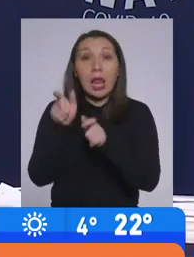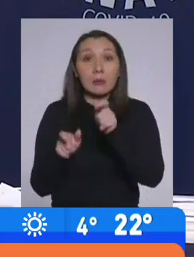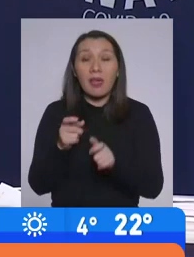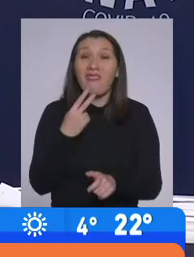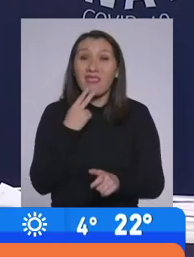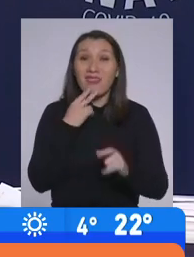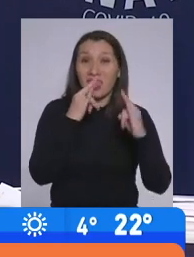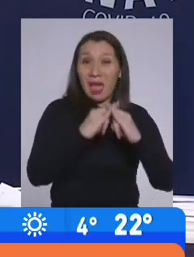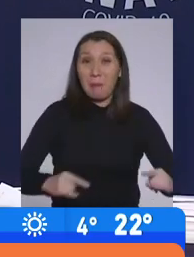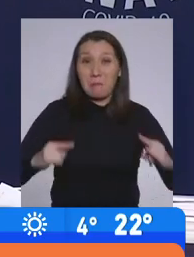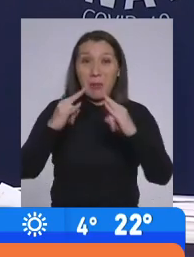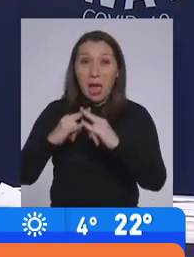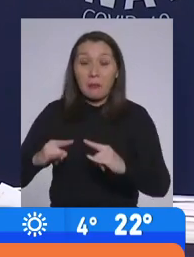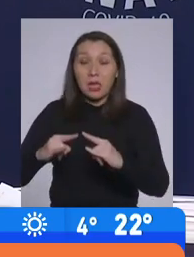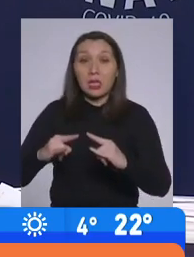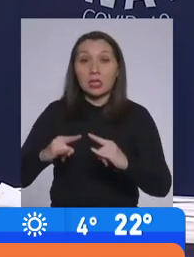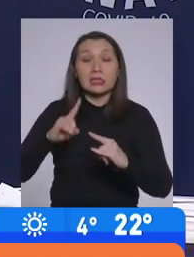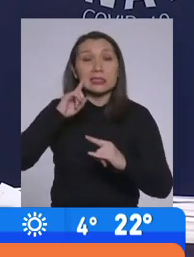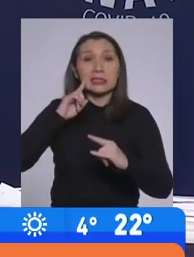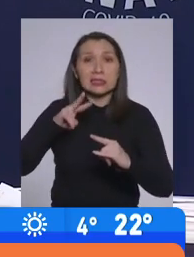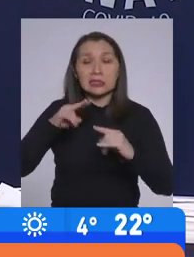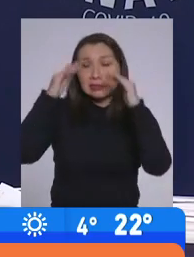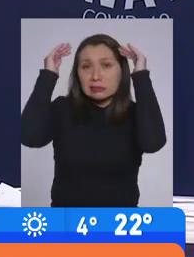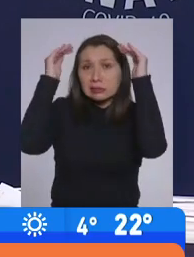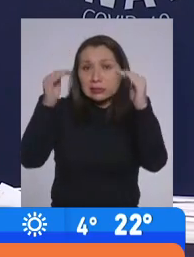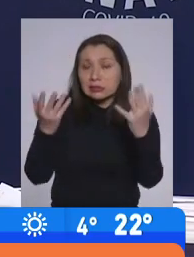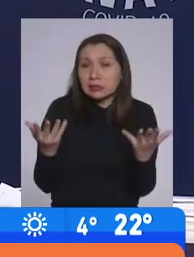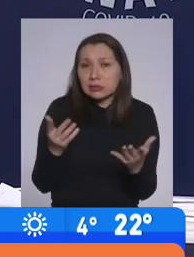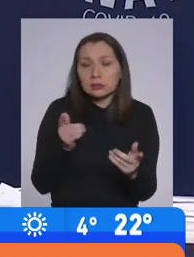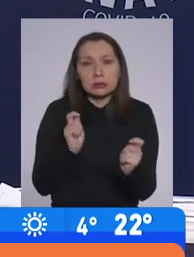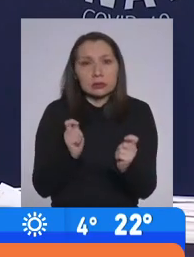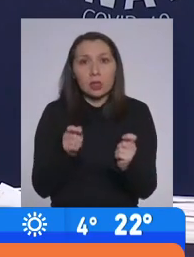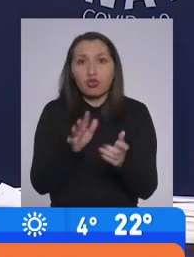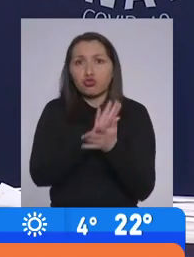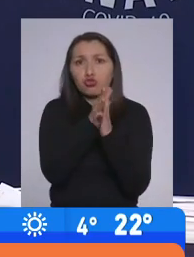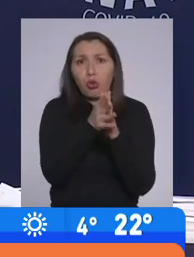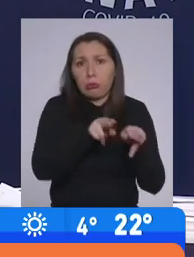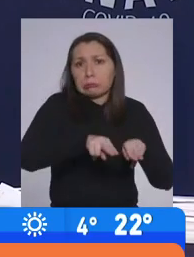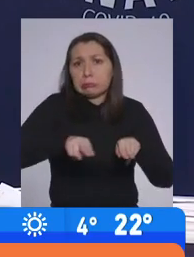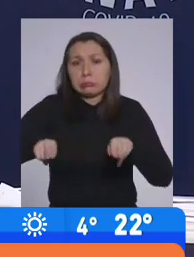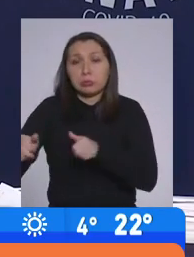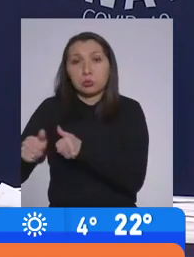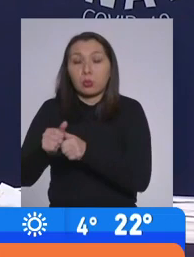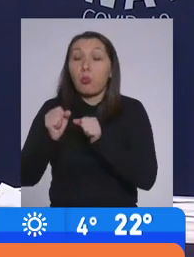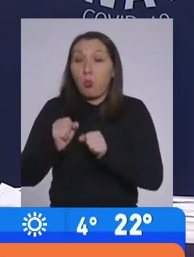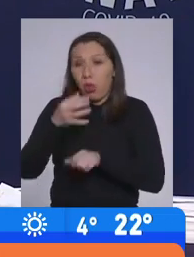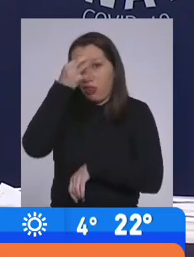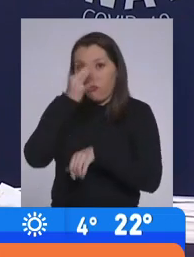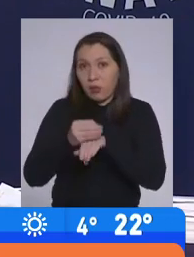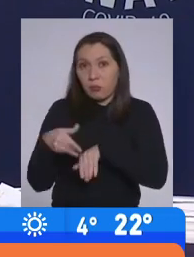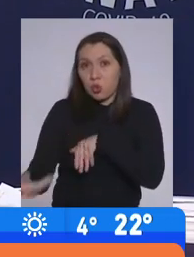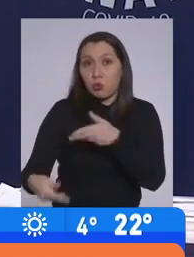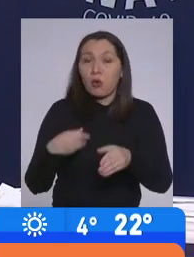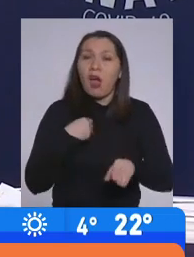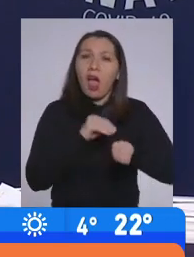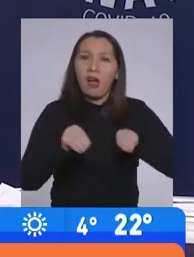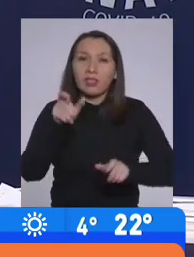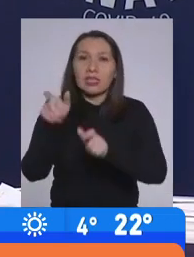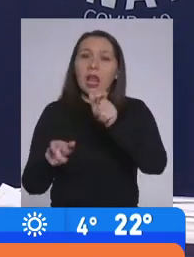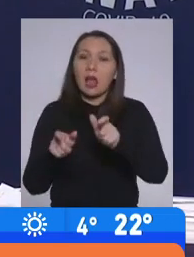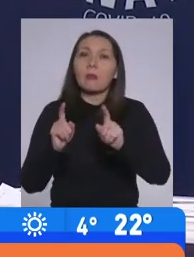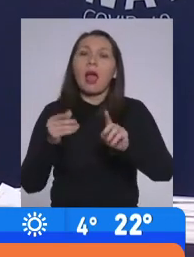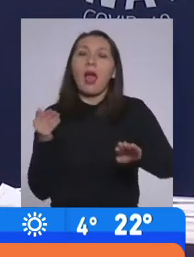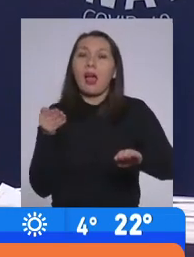personas tengan acampando fuera de ese lugar porque obviamente están todas juntas y se pueden contagiar así que hacen un llamado a esa persona